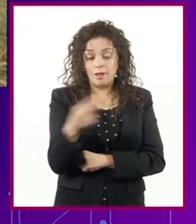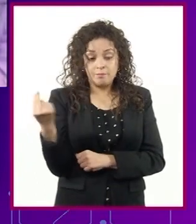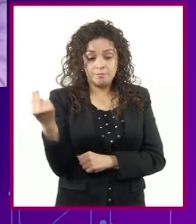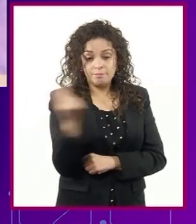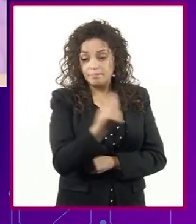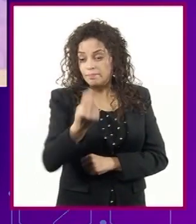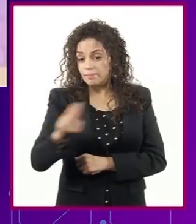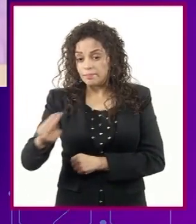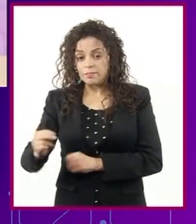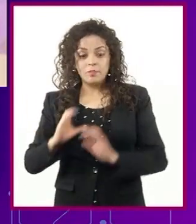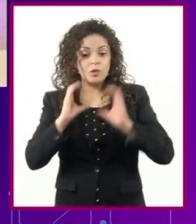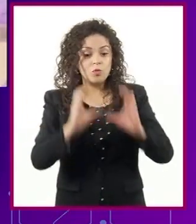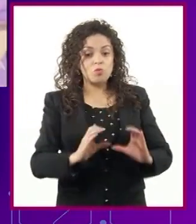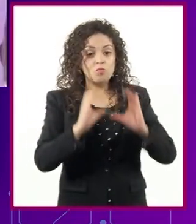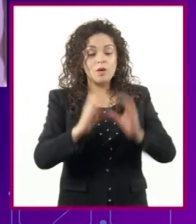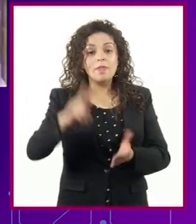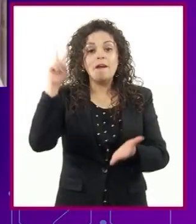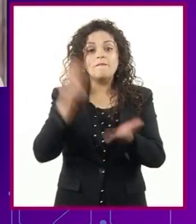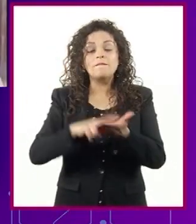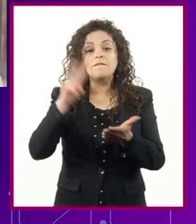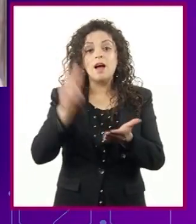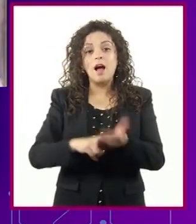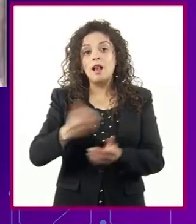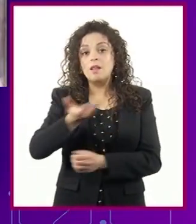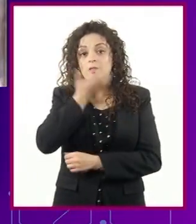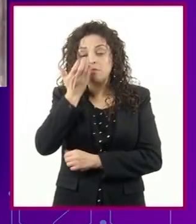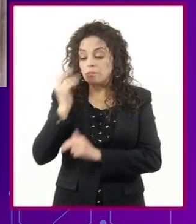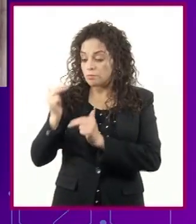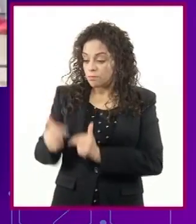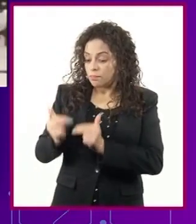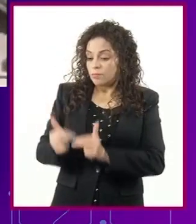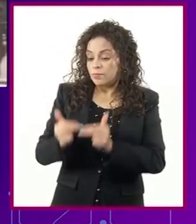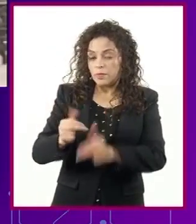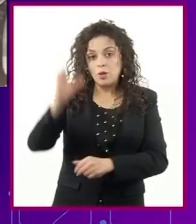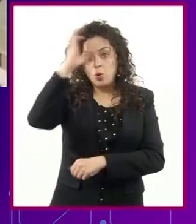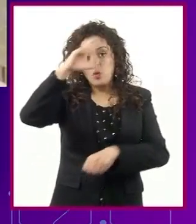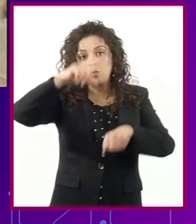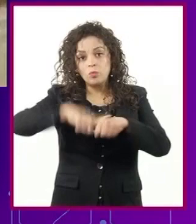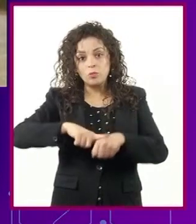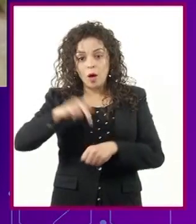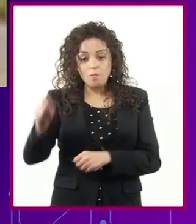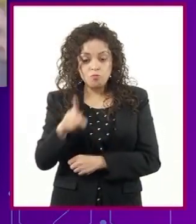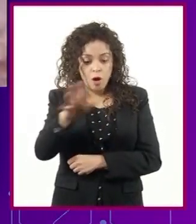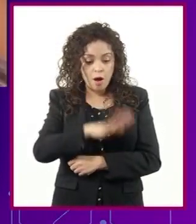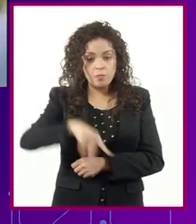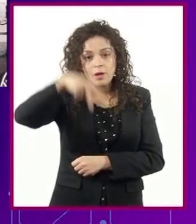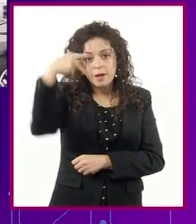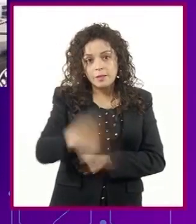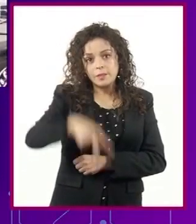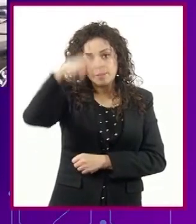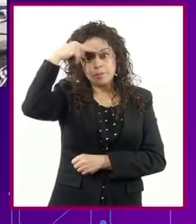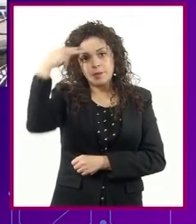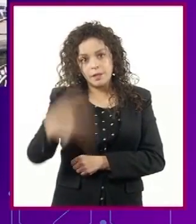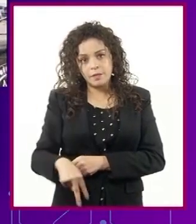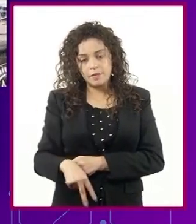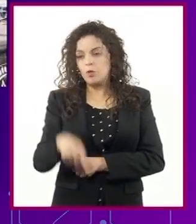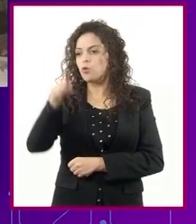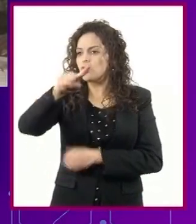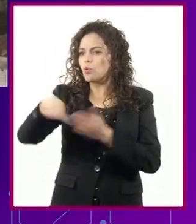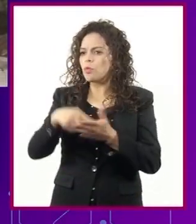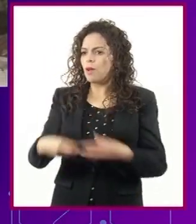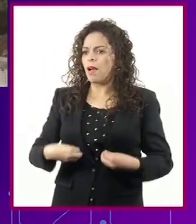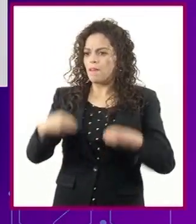necesidad de mantener las tradiciones y las culturas de nuestros pueblos. ¿Qué tradiciones hay en tu colonia o